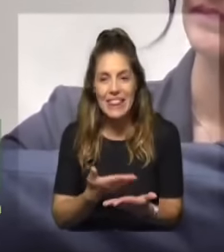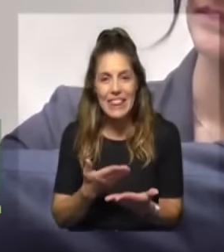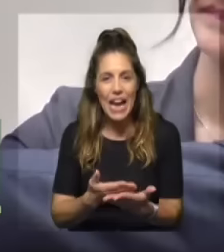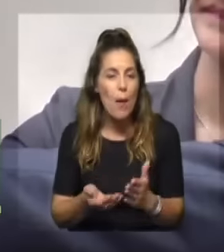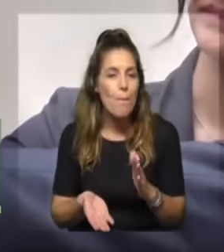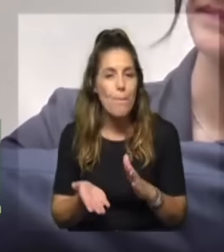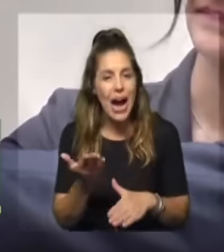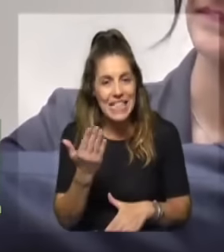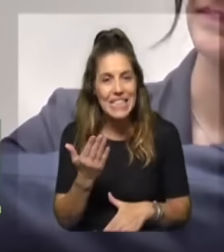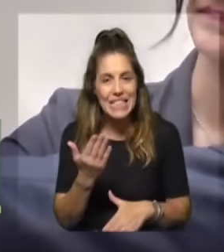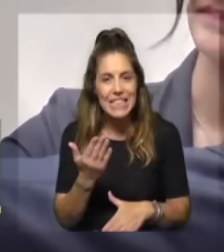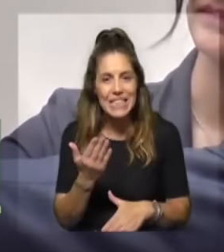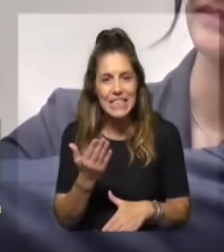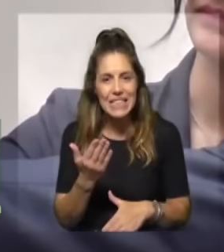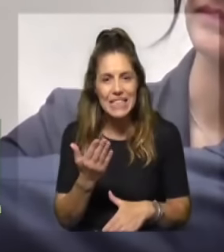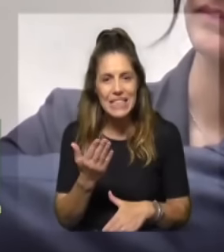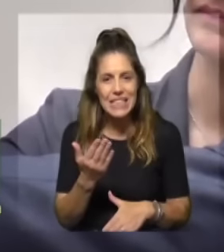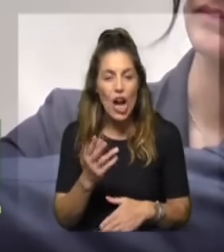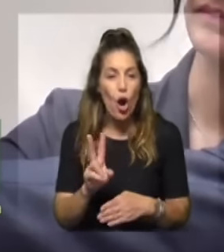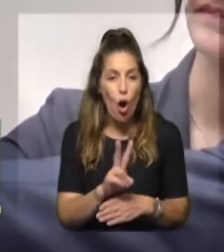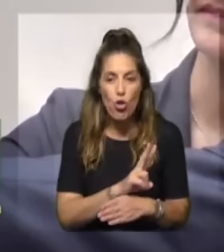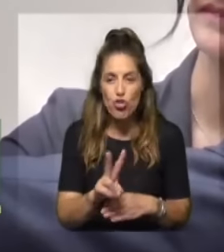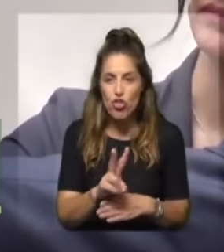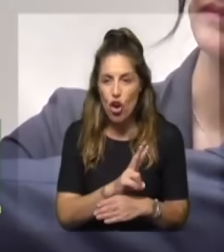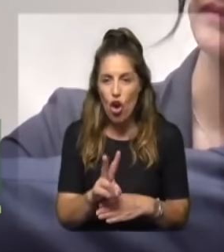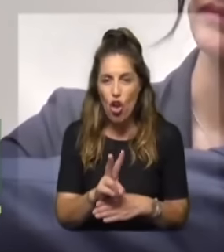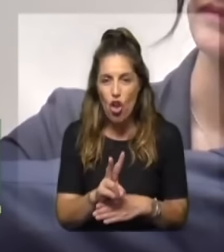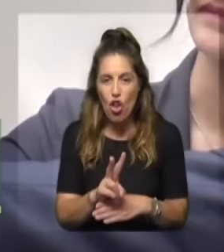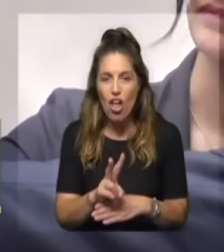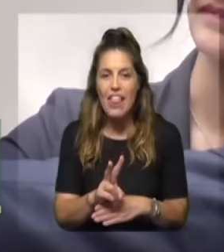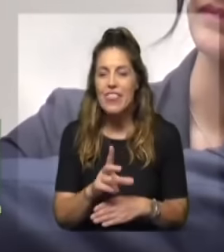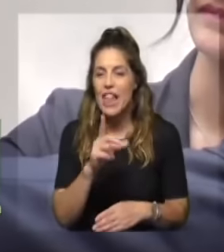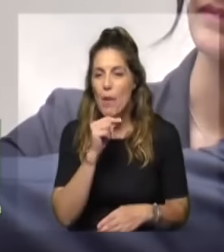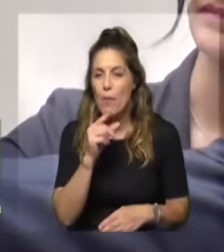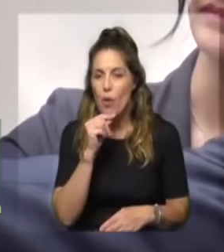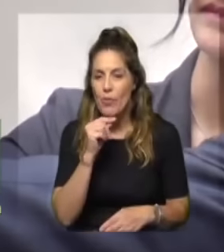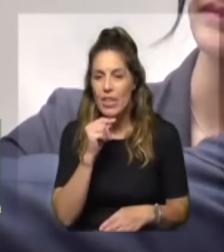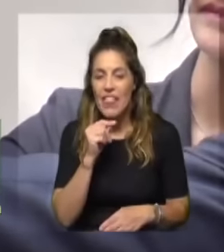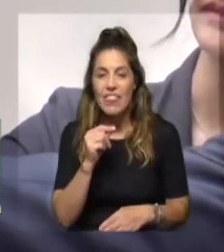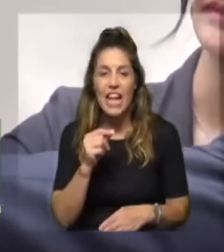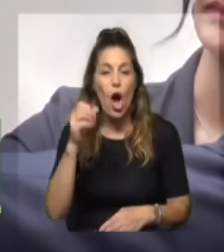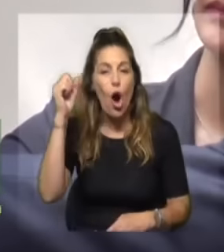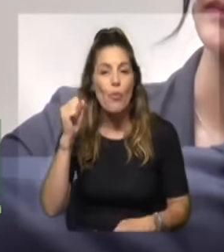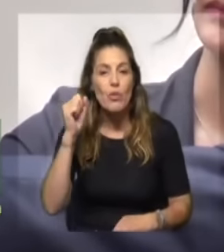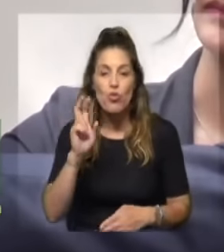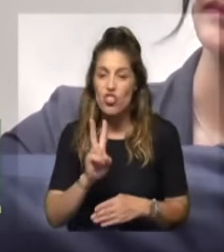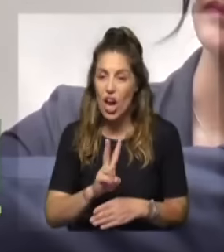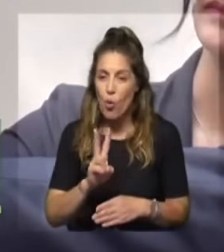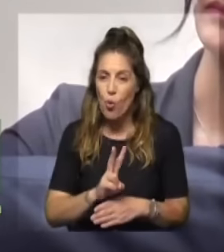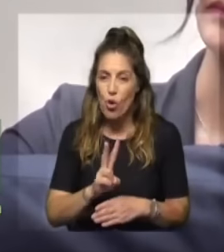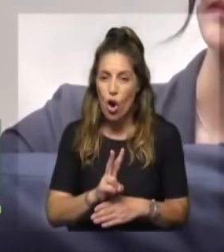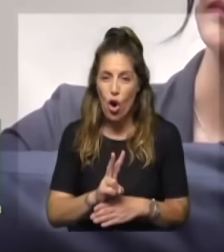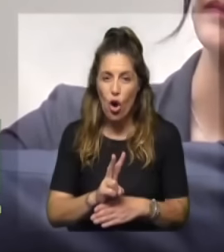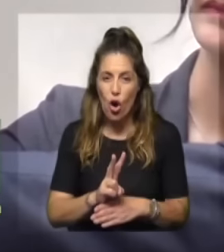mayor disposición del del sistema de patrullaje Us seguro que es un sistema que tiene el Ministerio del interior específico para para este tipo